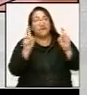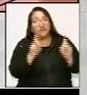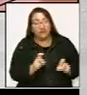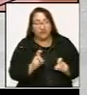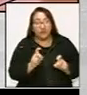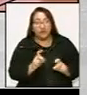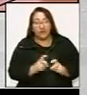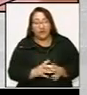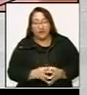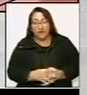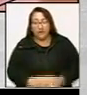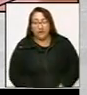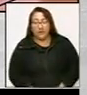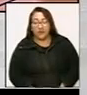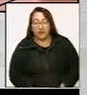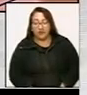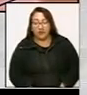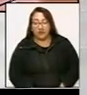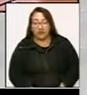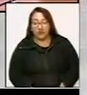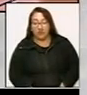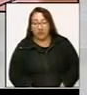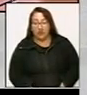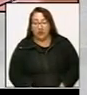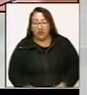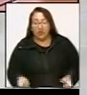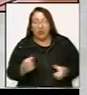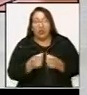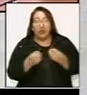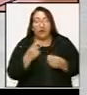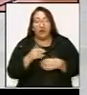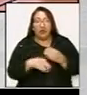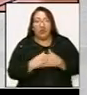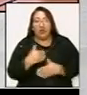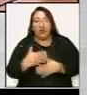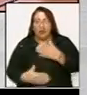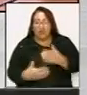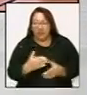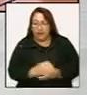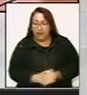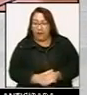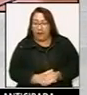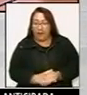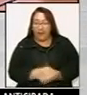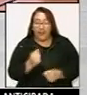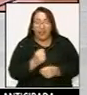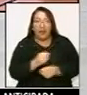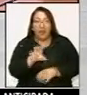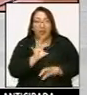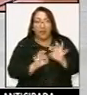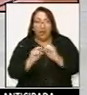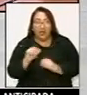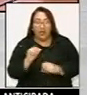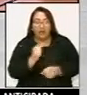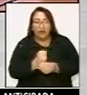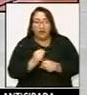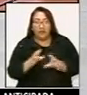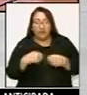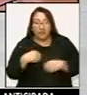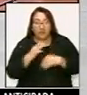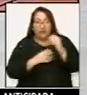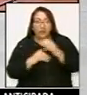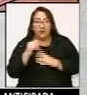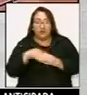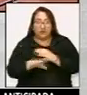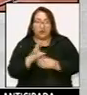e interrogantes de los parlamentarios, cómo son los procesos de selección y obras viales realizadas